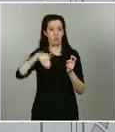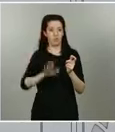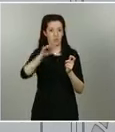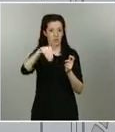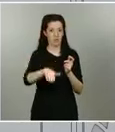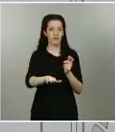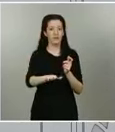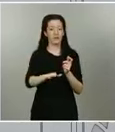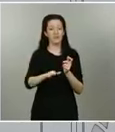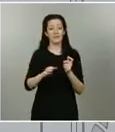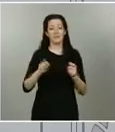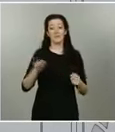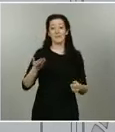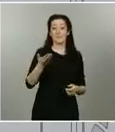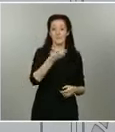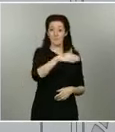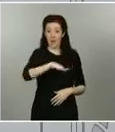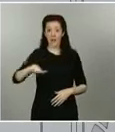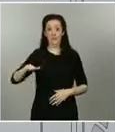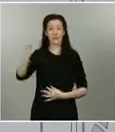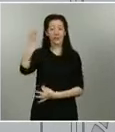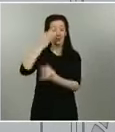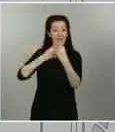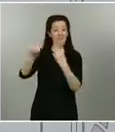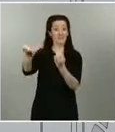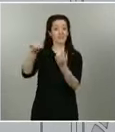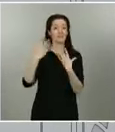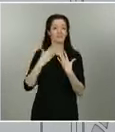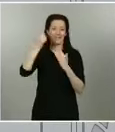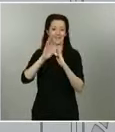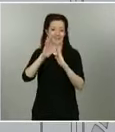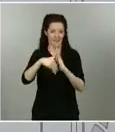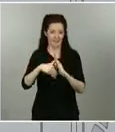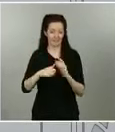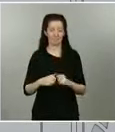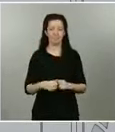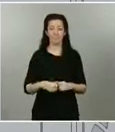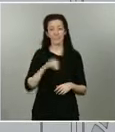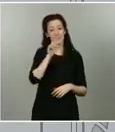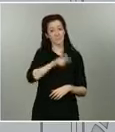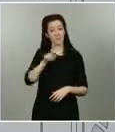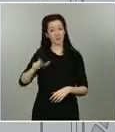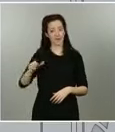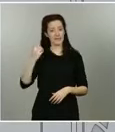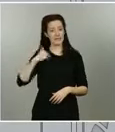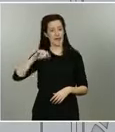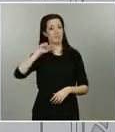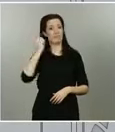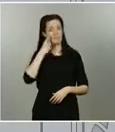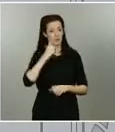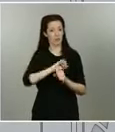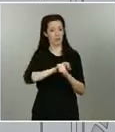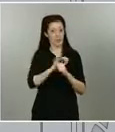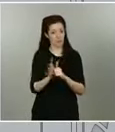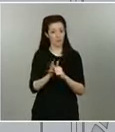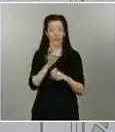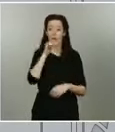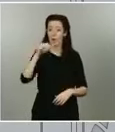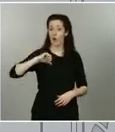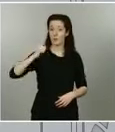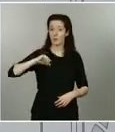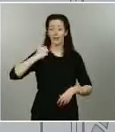observan mucho más tarde. Las personas que ya están notificadas como casos de COVID, que están actualmente hospitalizadas, van a tener o que